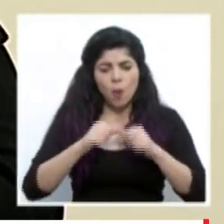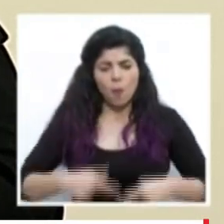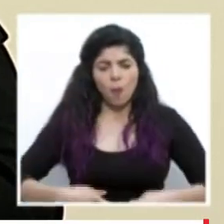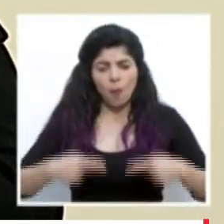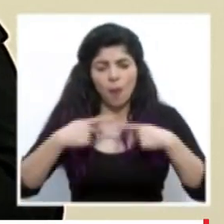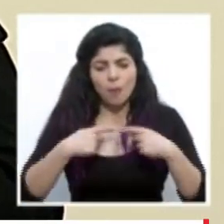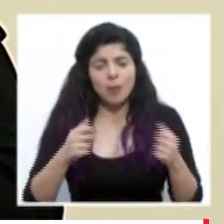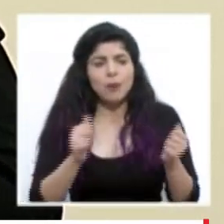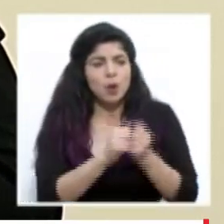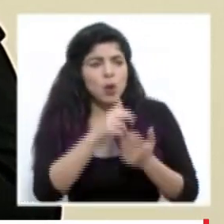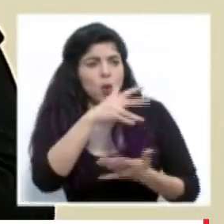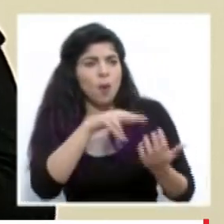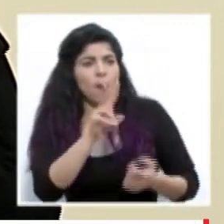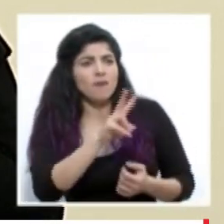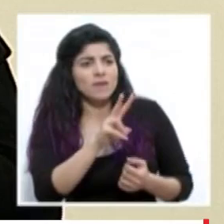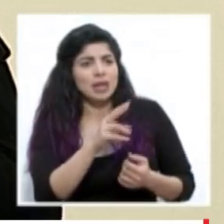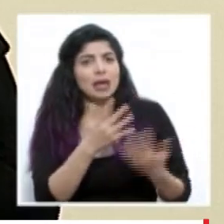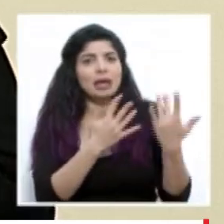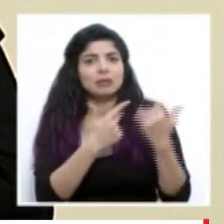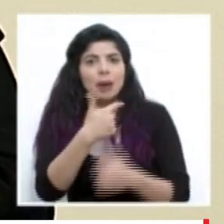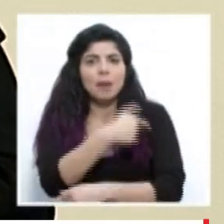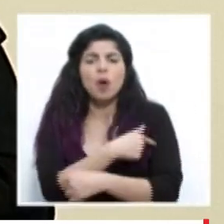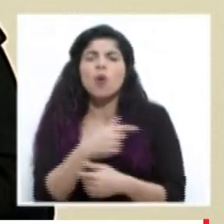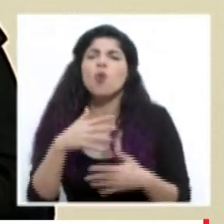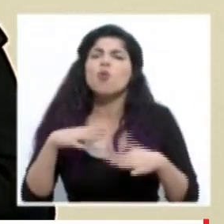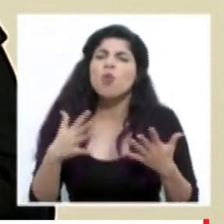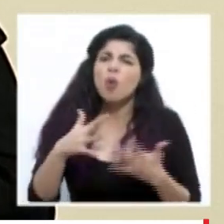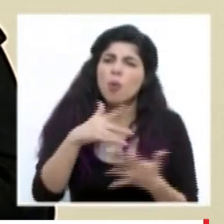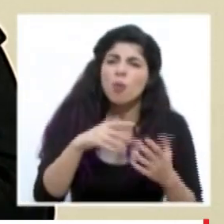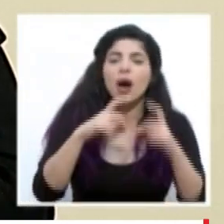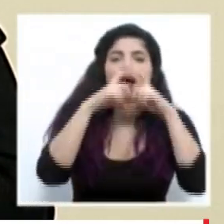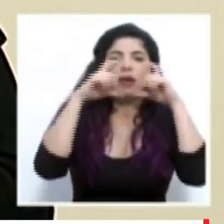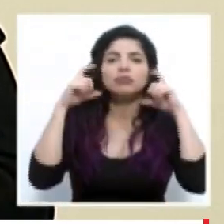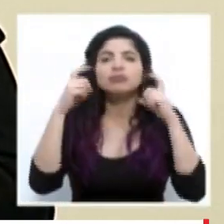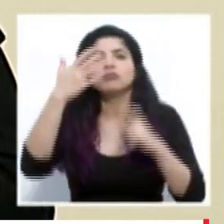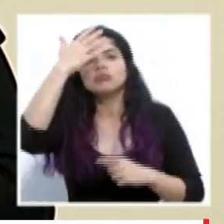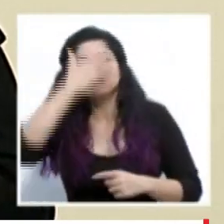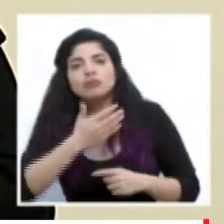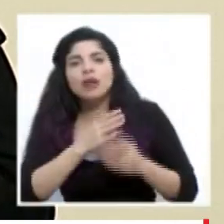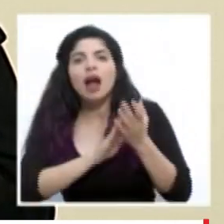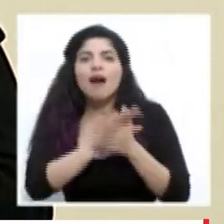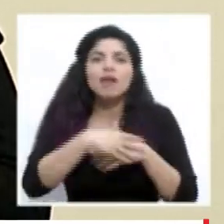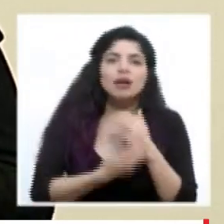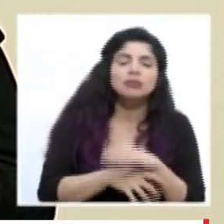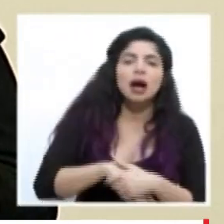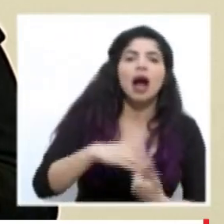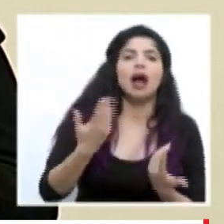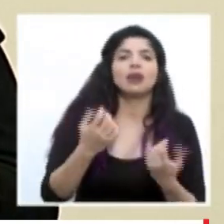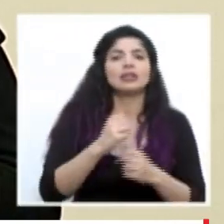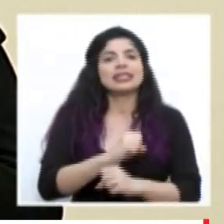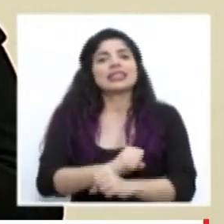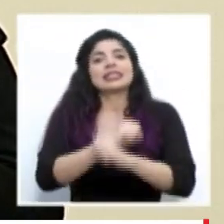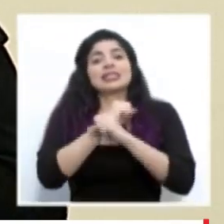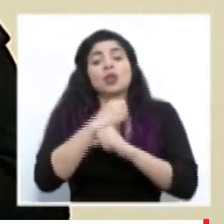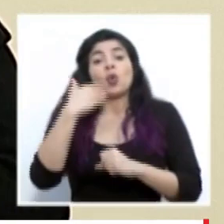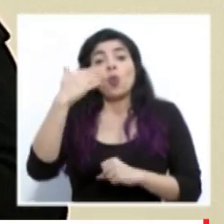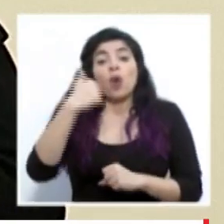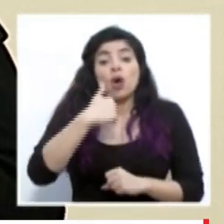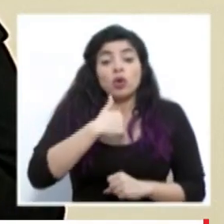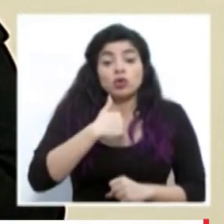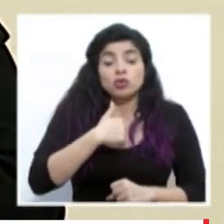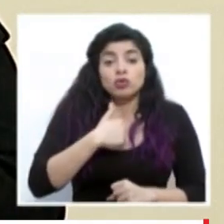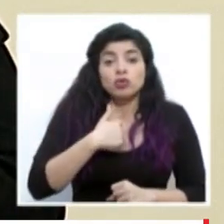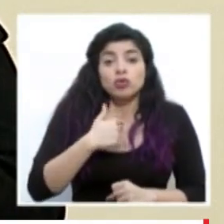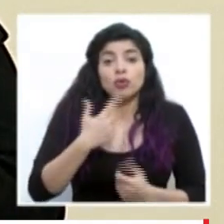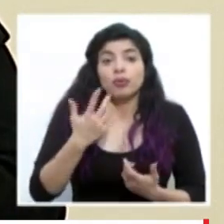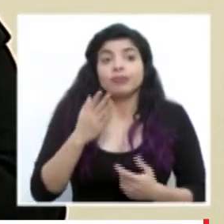llegue la vacuna. ¿Cómo convivimos? Usando mascarillas, usando caretas, lavándonos las manos, asegurándonos de que cuando nos vamos a